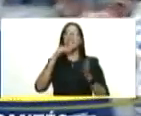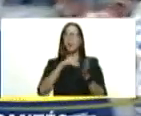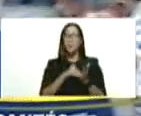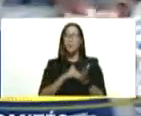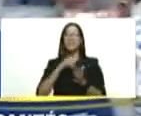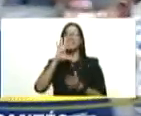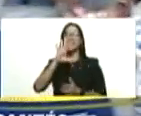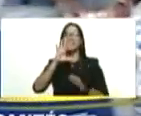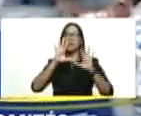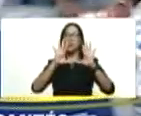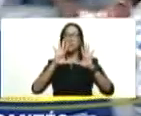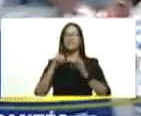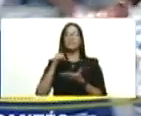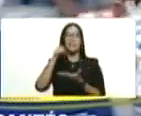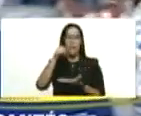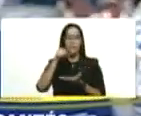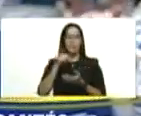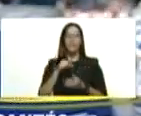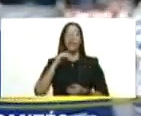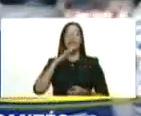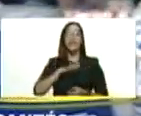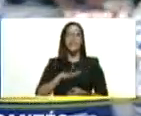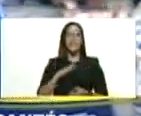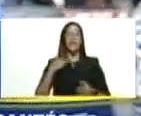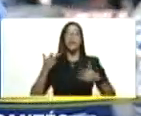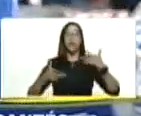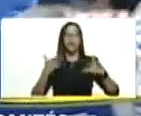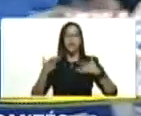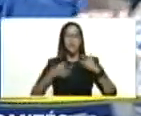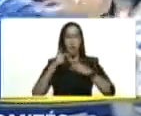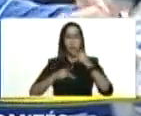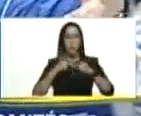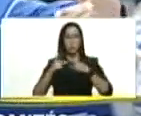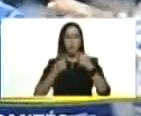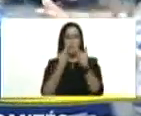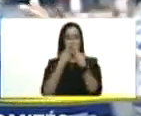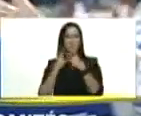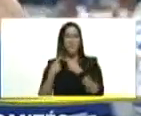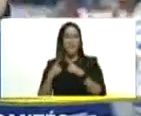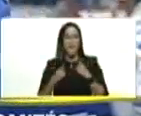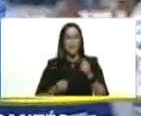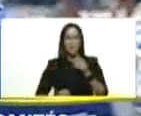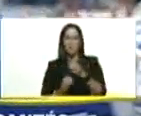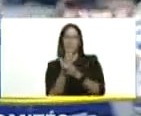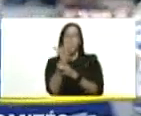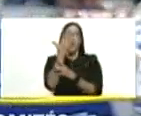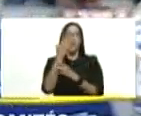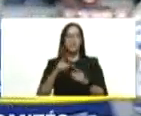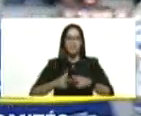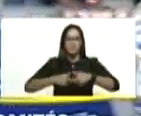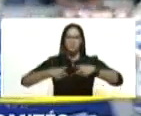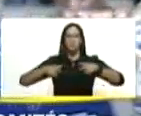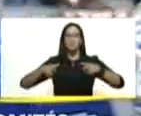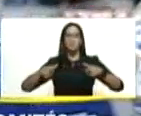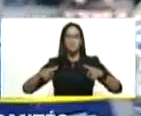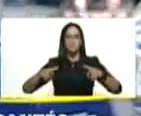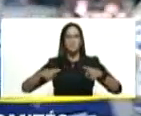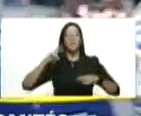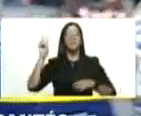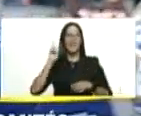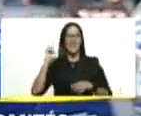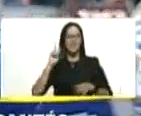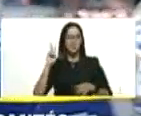45.510 CLAP estén en una actividad productiva diversa, floreciente, creciente, Venezuela